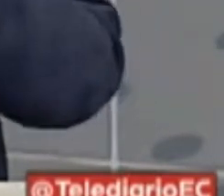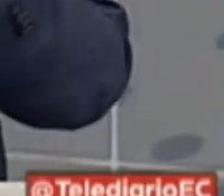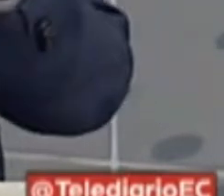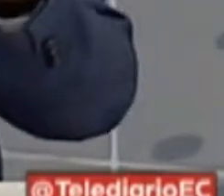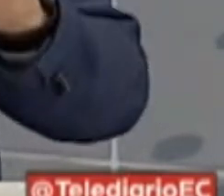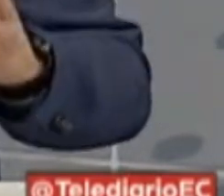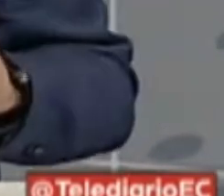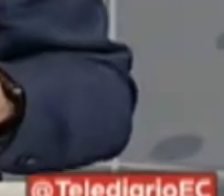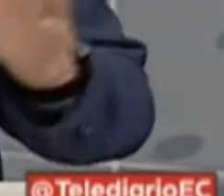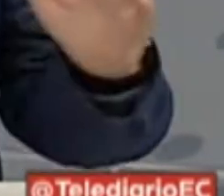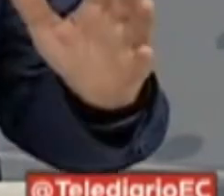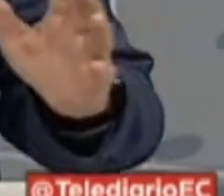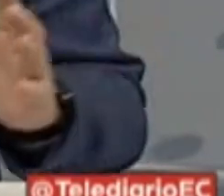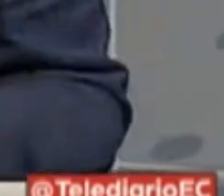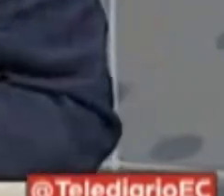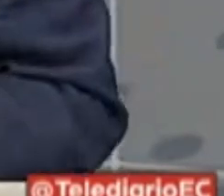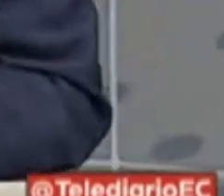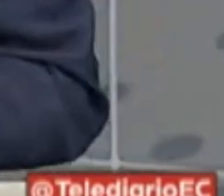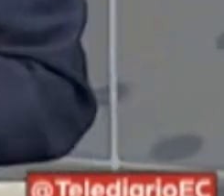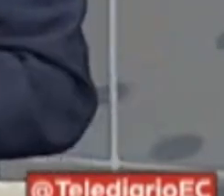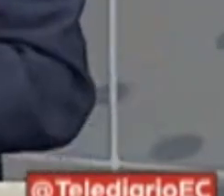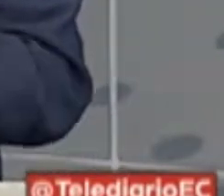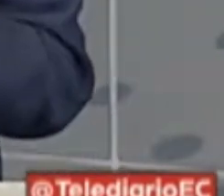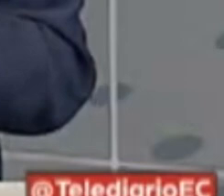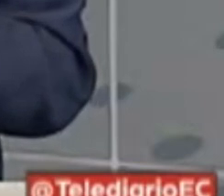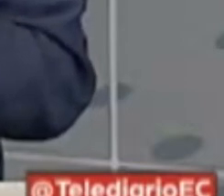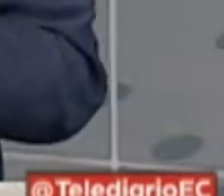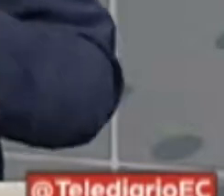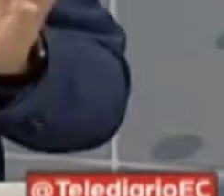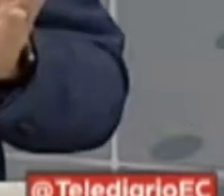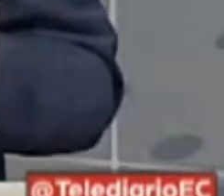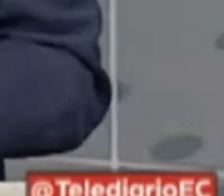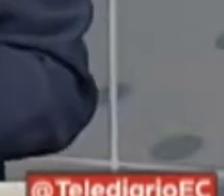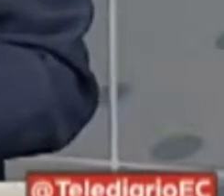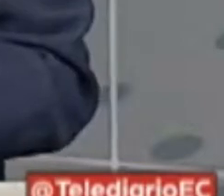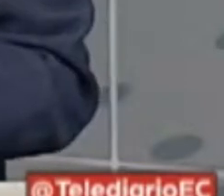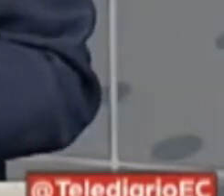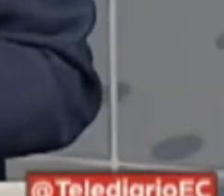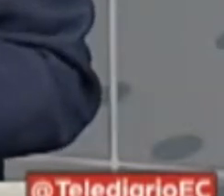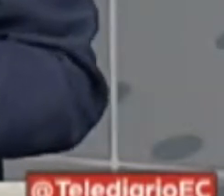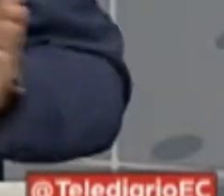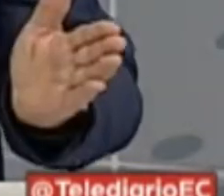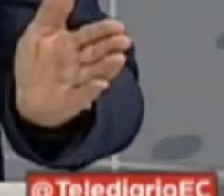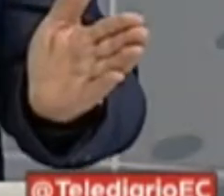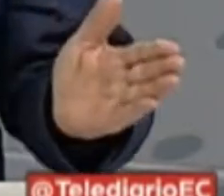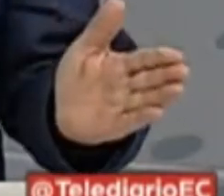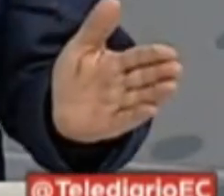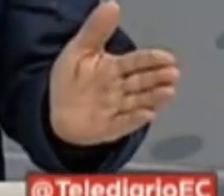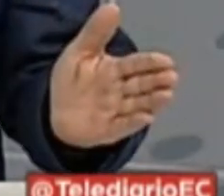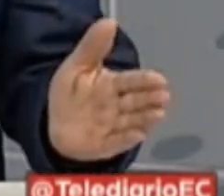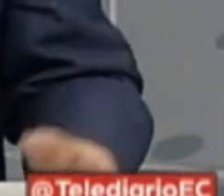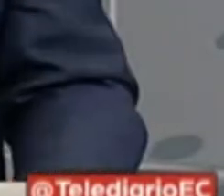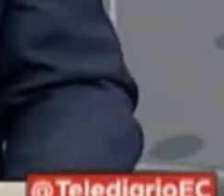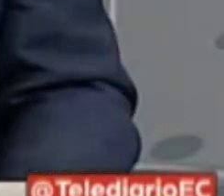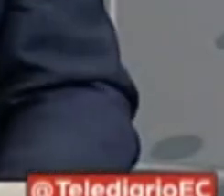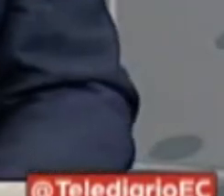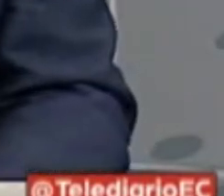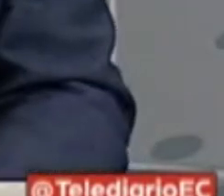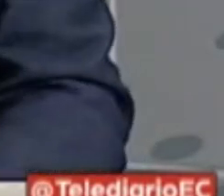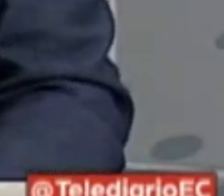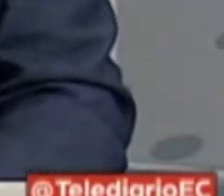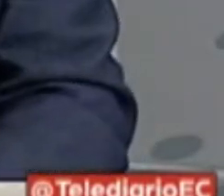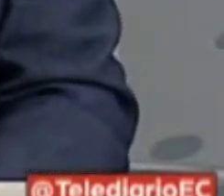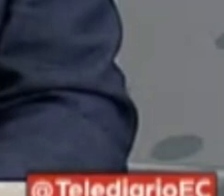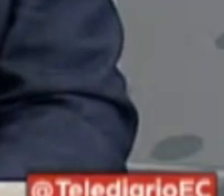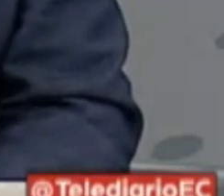toda una pequeña muestra de la riqueza y la diversidad de la cultura japonesa en el ecuador y esto a propósito por